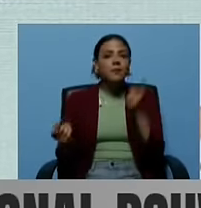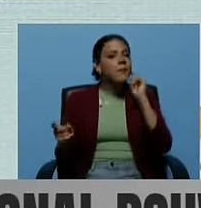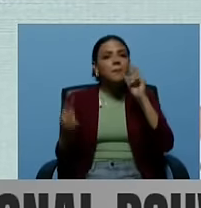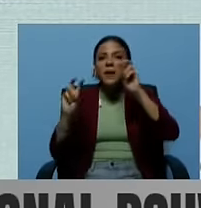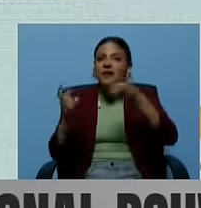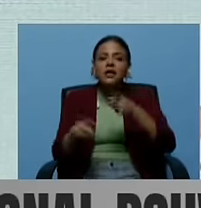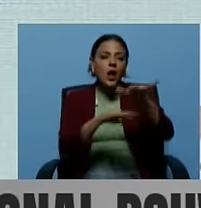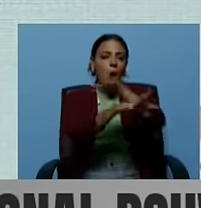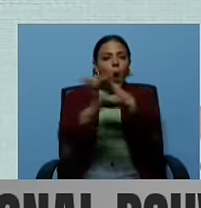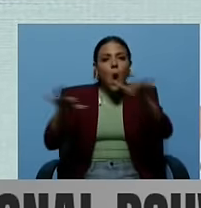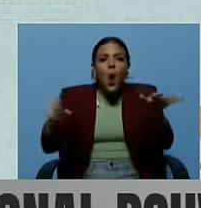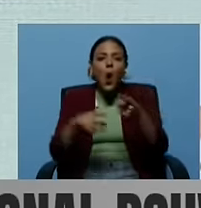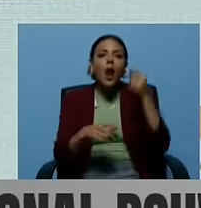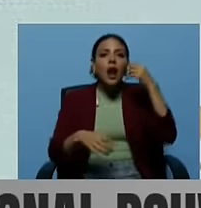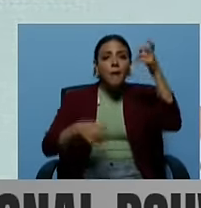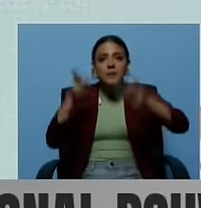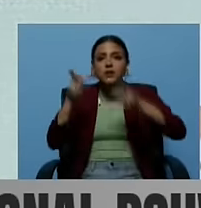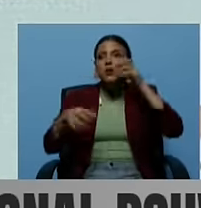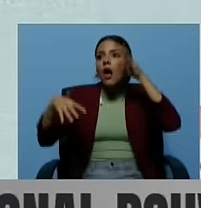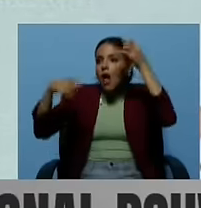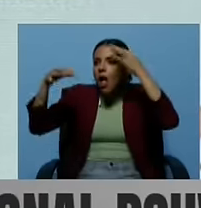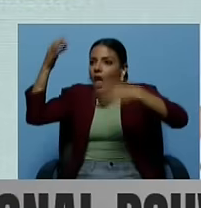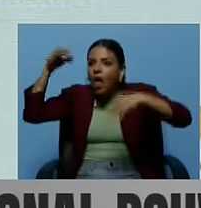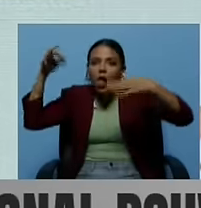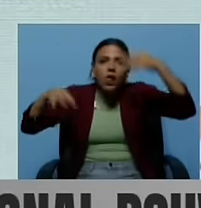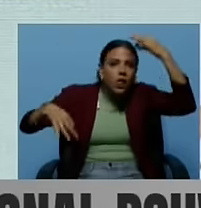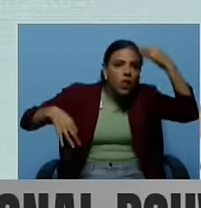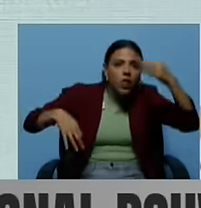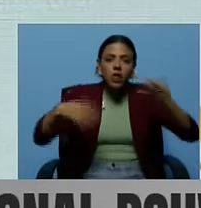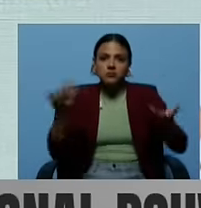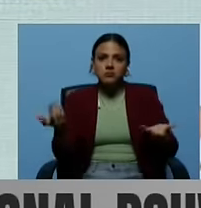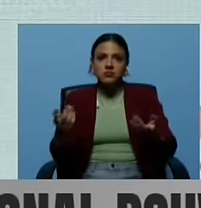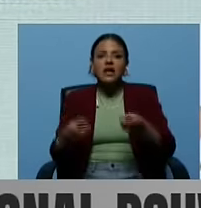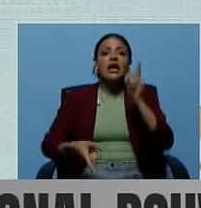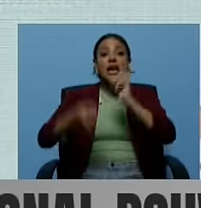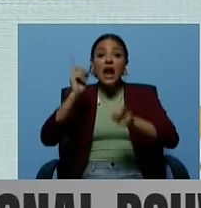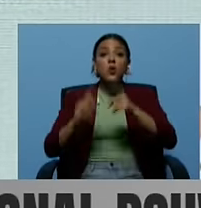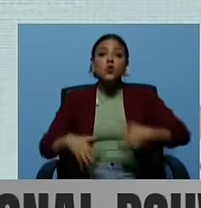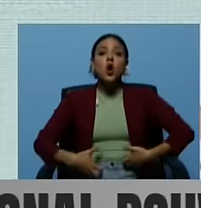Para conseguir plata. Para ser ricos unos cuantos.